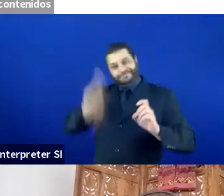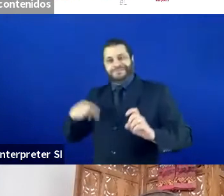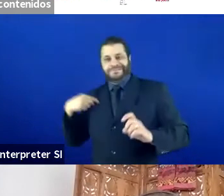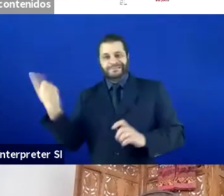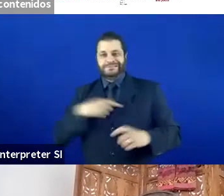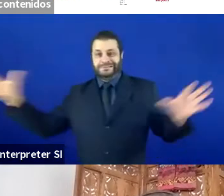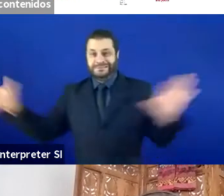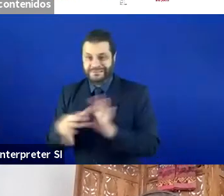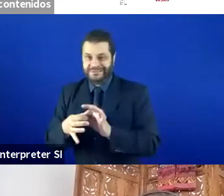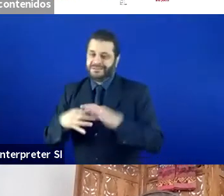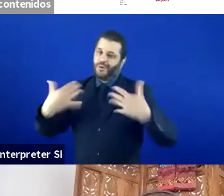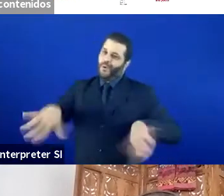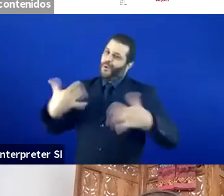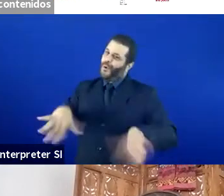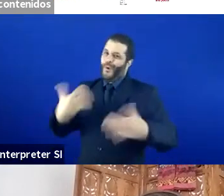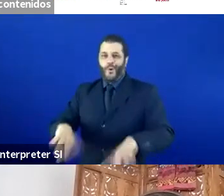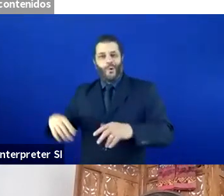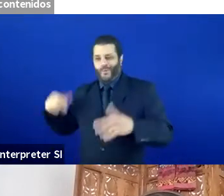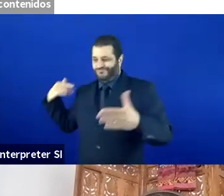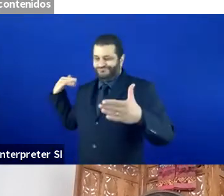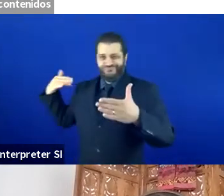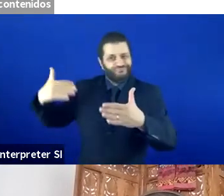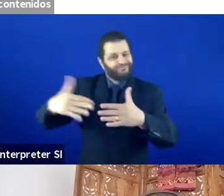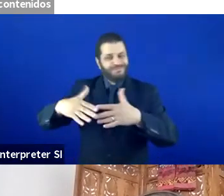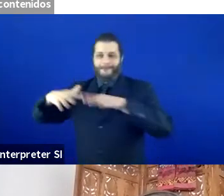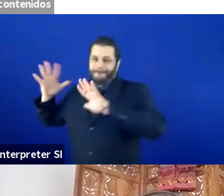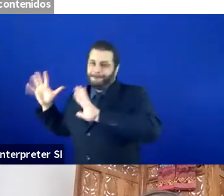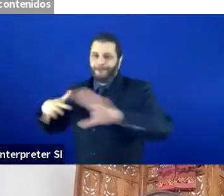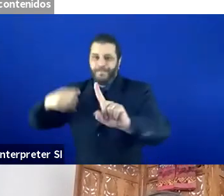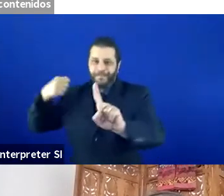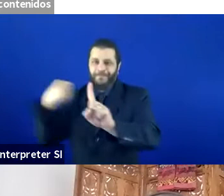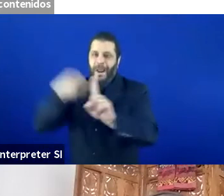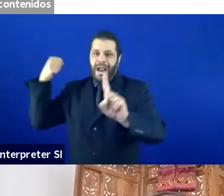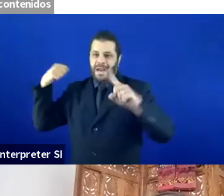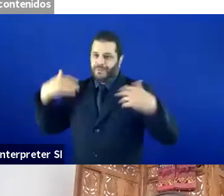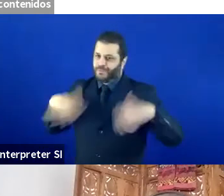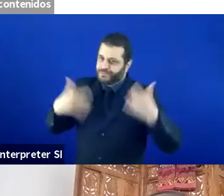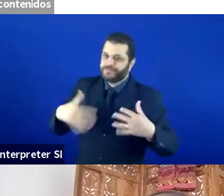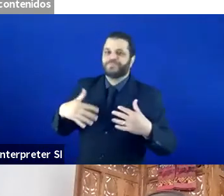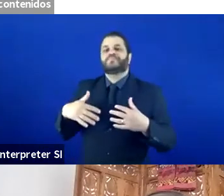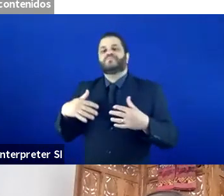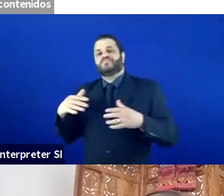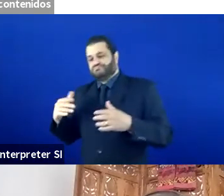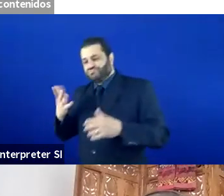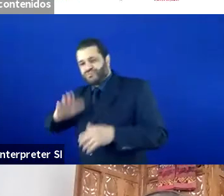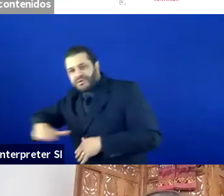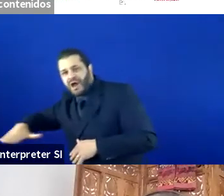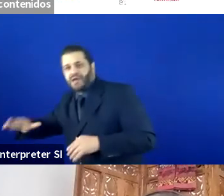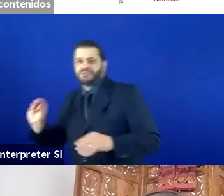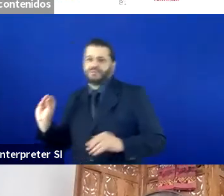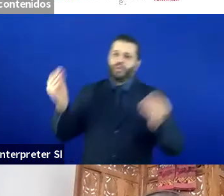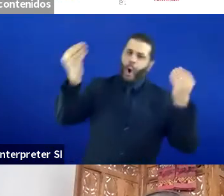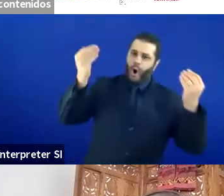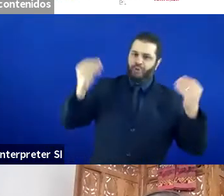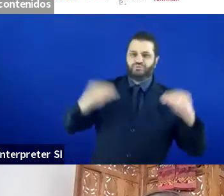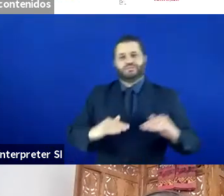los últimos años. Las mujeres y las niñas han estado y siguen estando en el centro de los movimientos por la justicia social. Los ejemplos